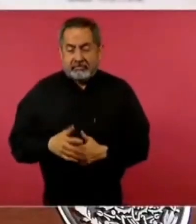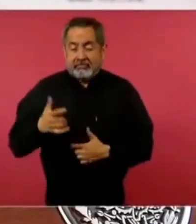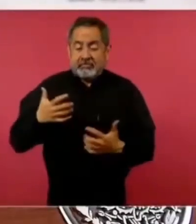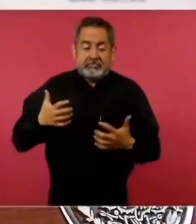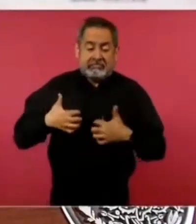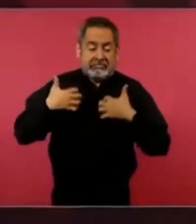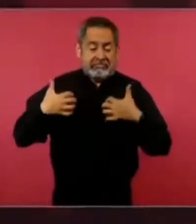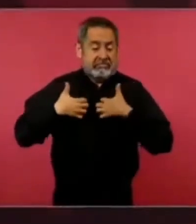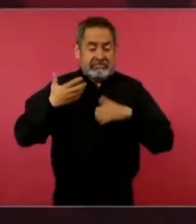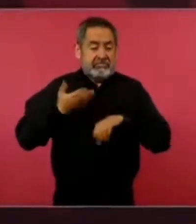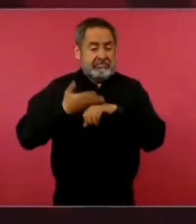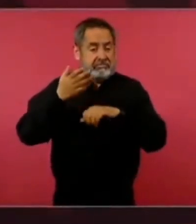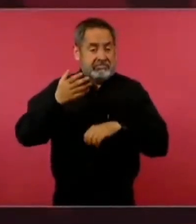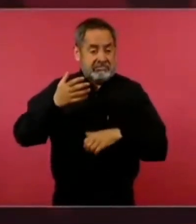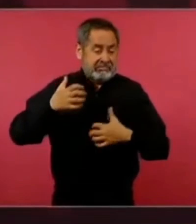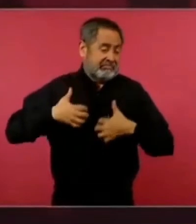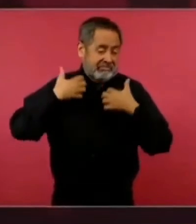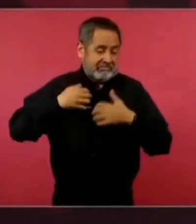enojadísimo.